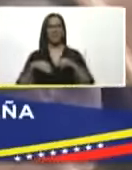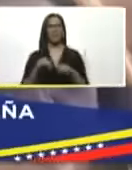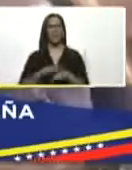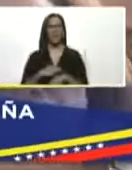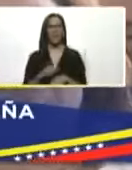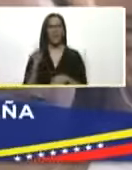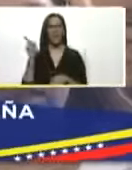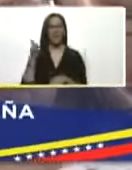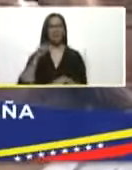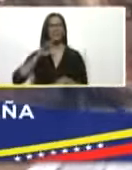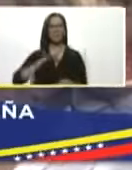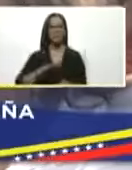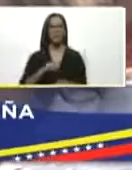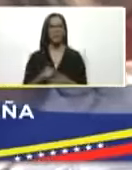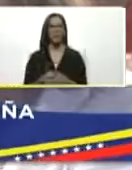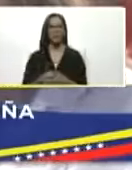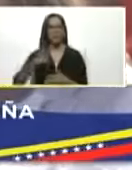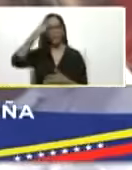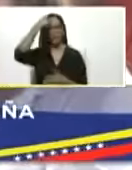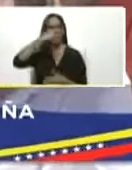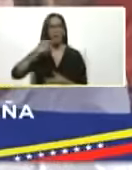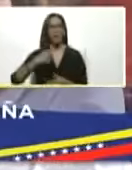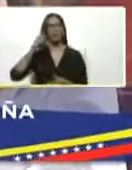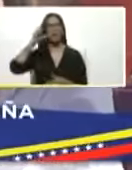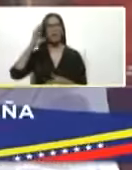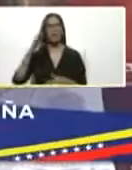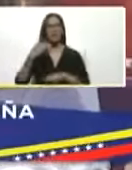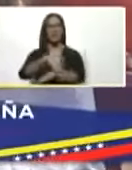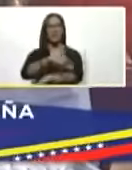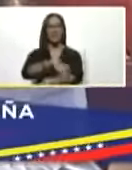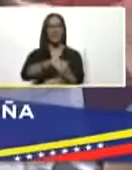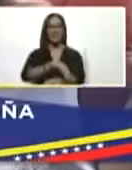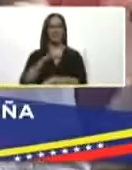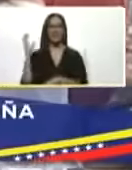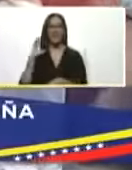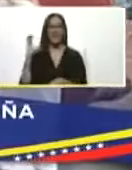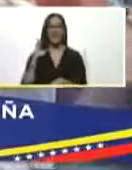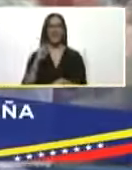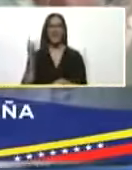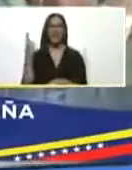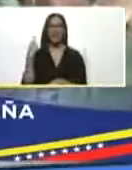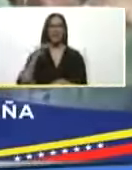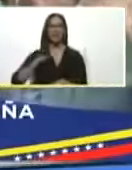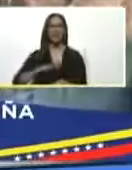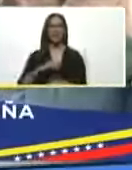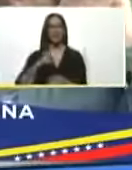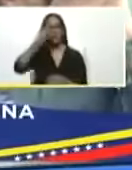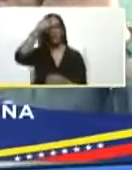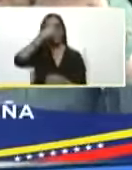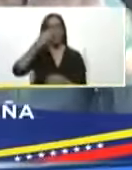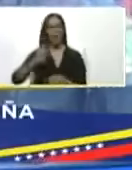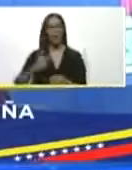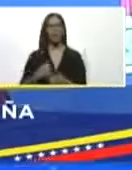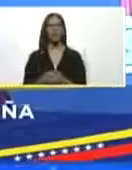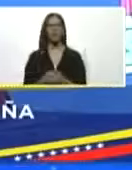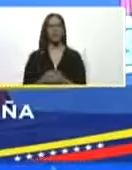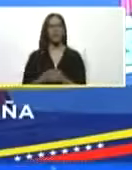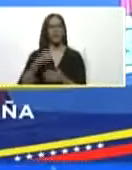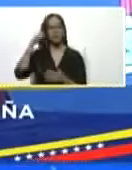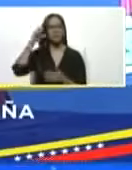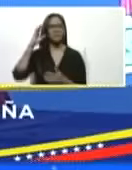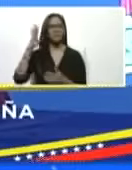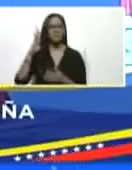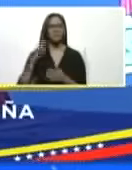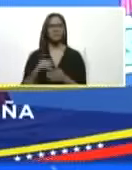ayer estuve con el pueblo de Dios en las calles de Caracas, ayer estuve con el pueblo de Cristo.